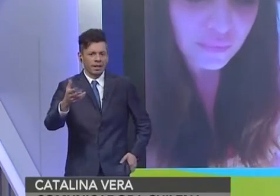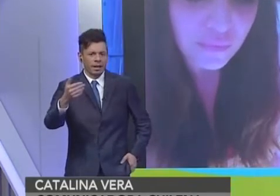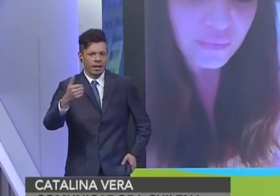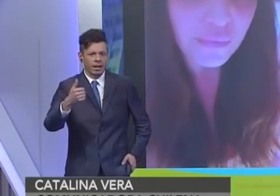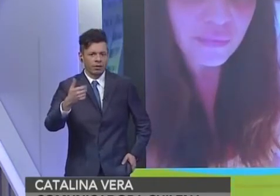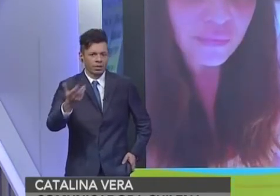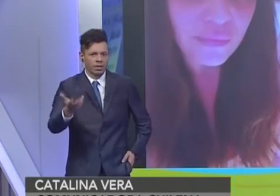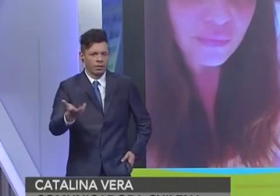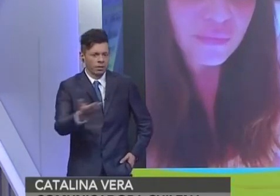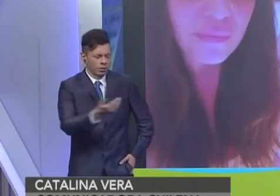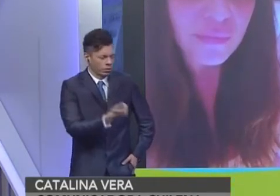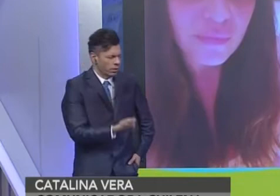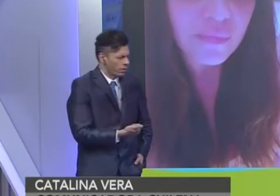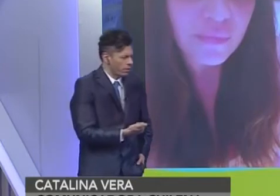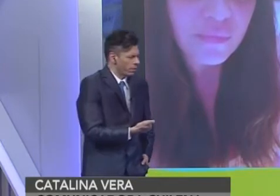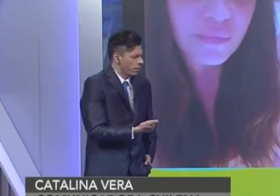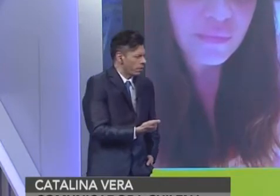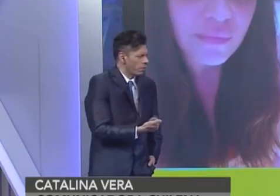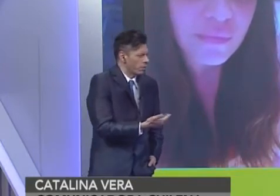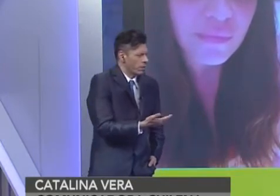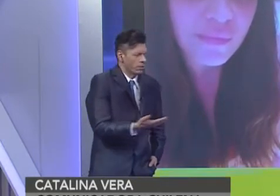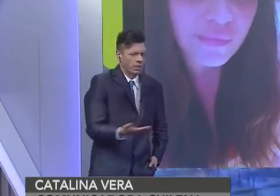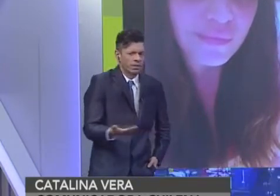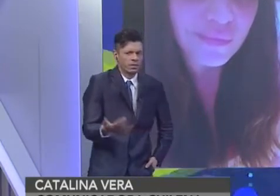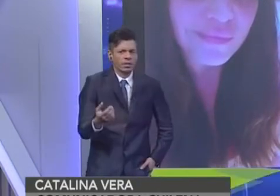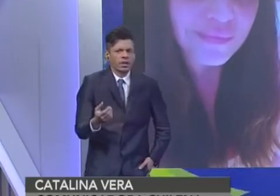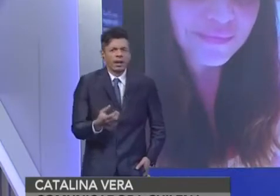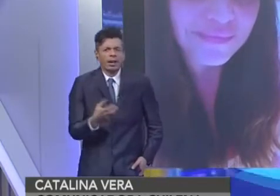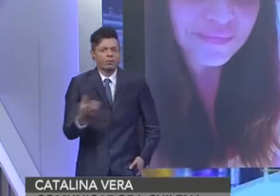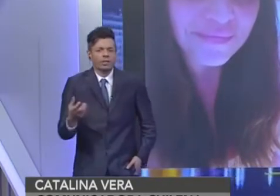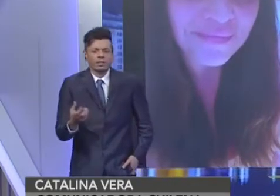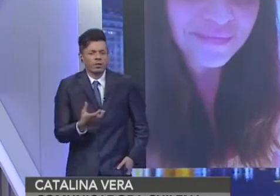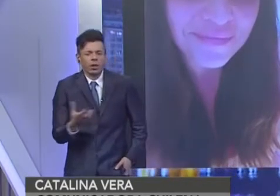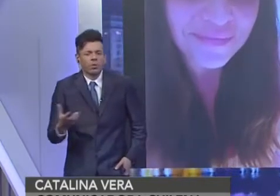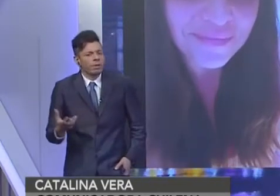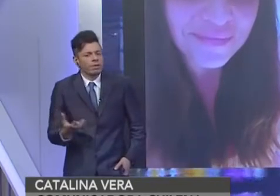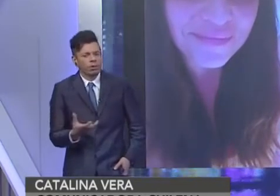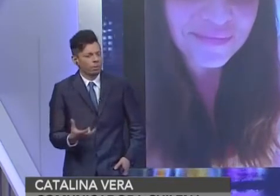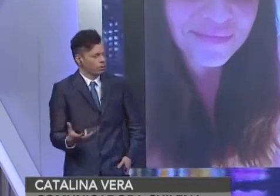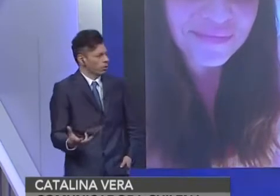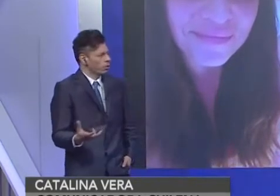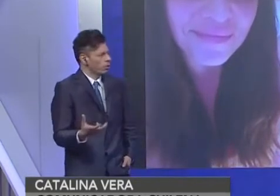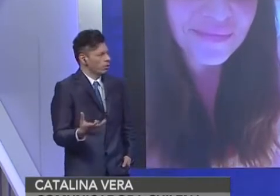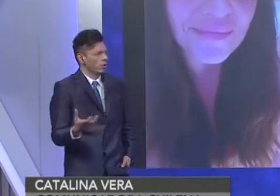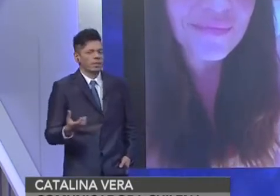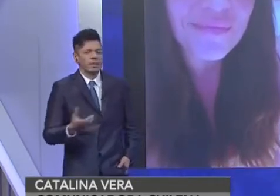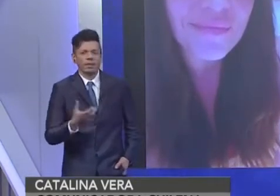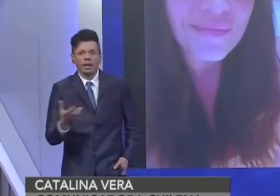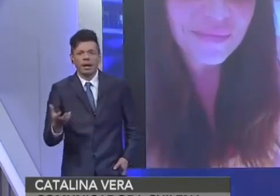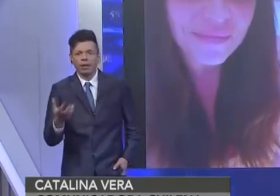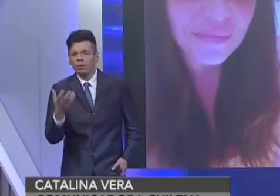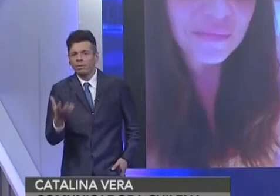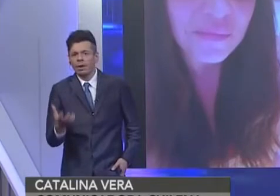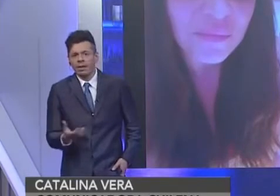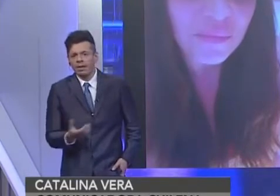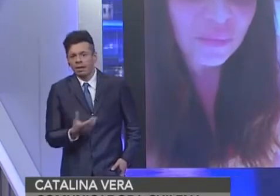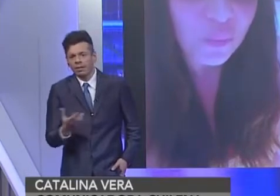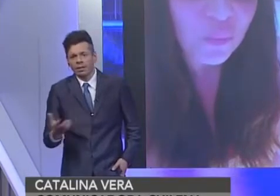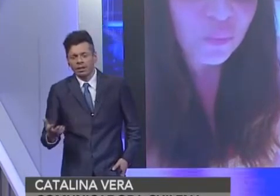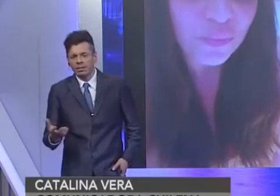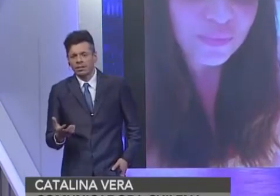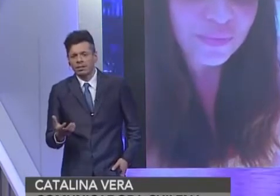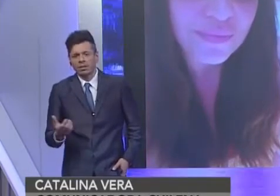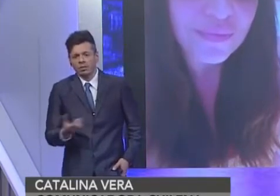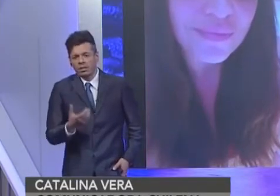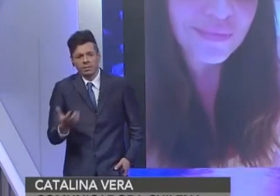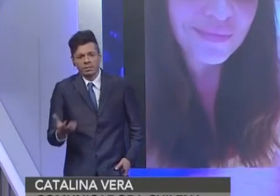estigmatizar, Cata, a los chilenos, porque nosotros también nos mandamos las nuestras, los argentinos, hay mucha gente que no está cumpliendo los protocolos, se han relajado. Vos misma hablás de las